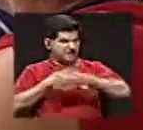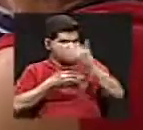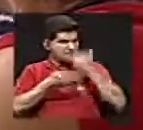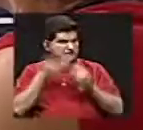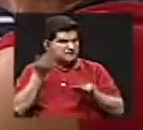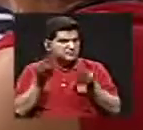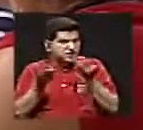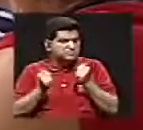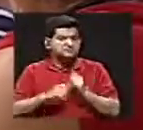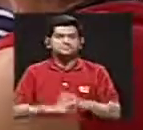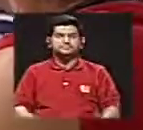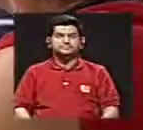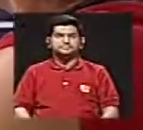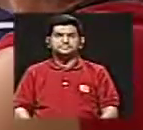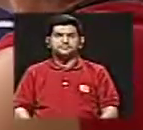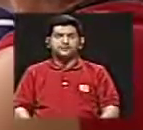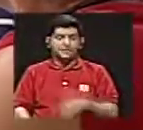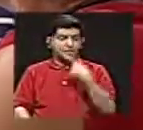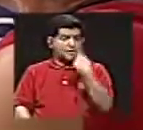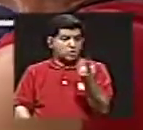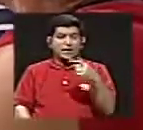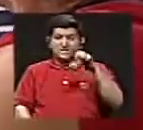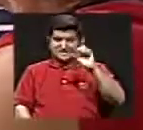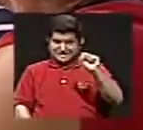porque esto que dice